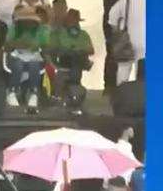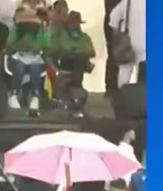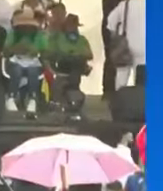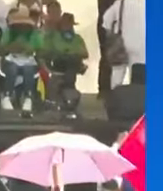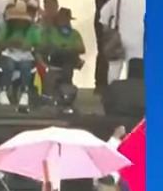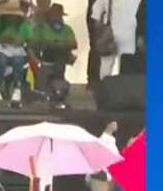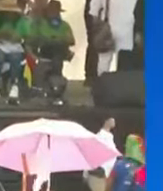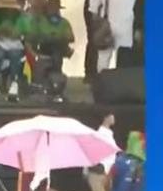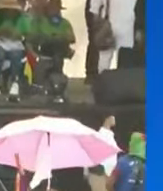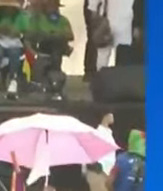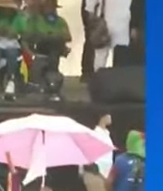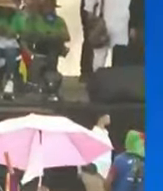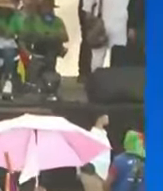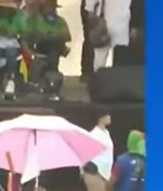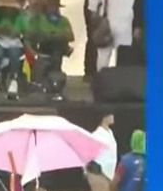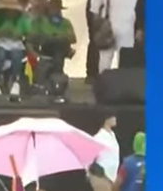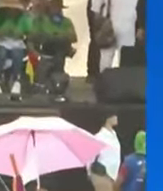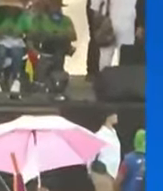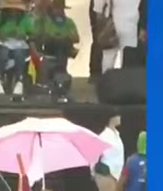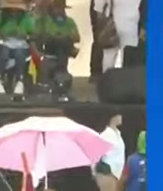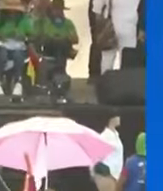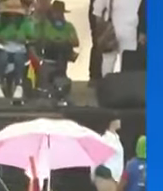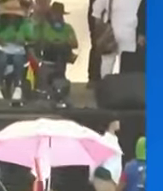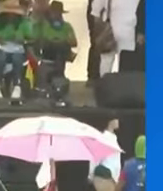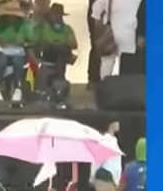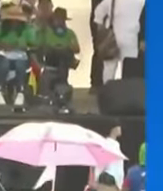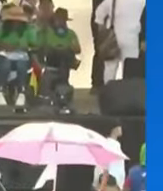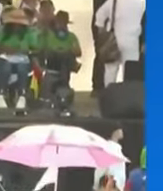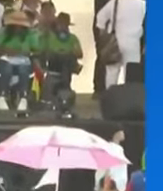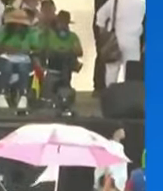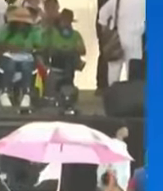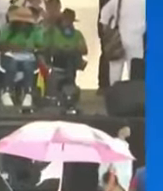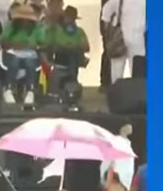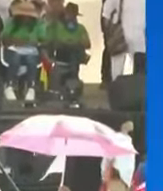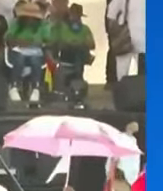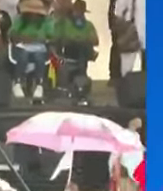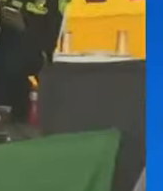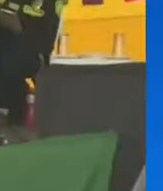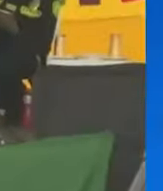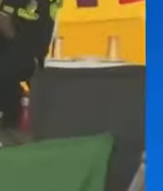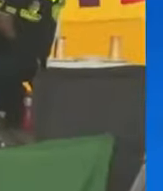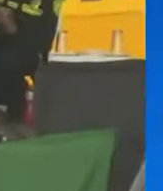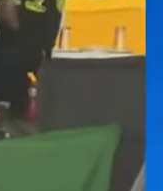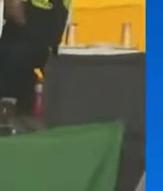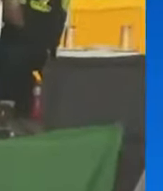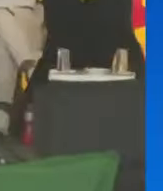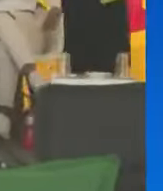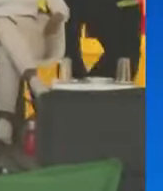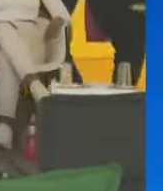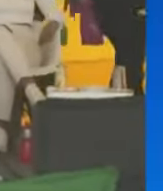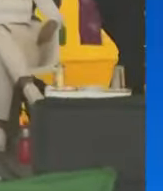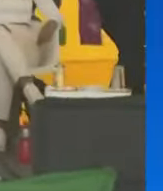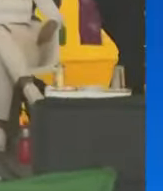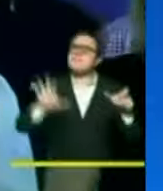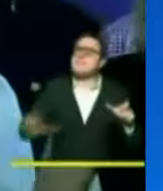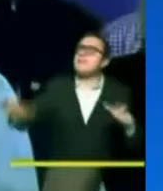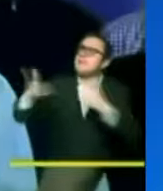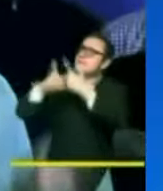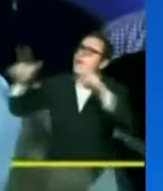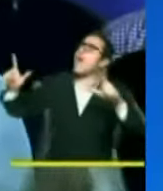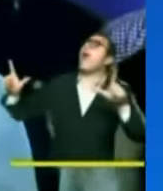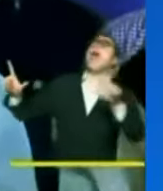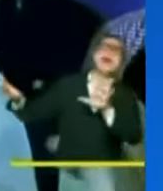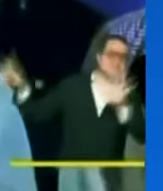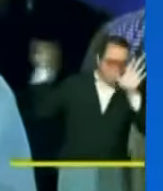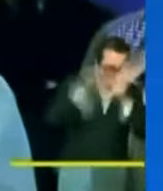del congreso para avanzar en ciertas reformas podría motivar en una narrativa política y jurídica